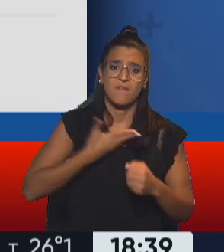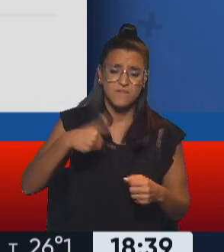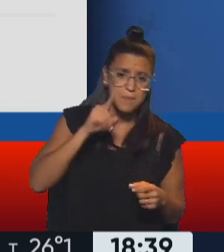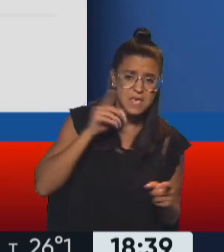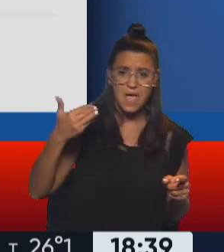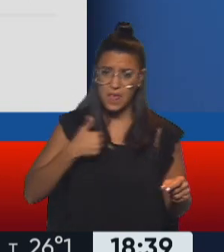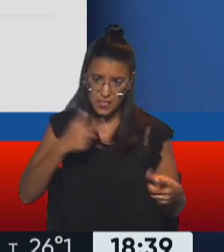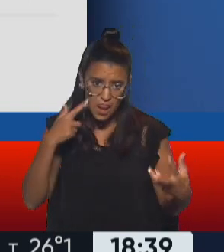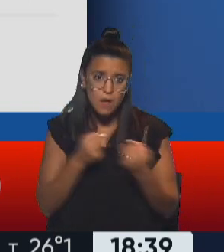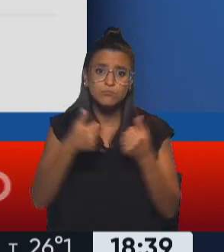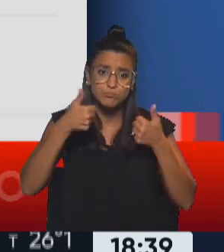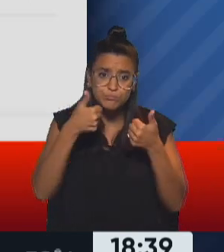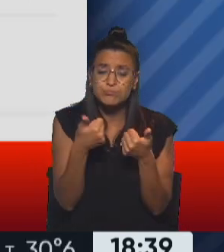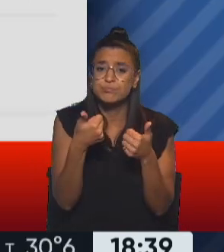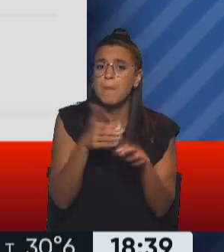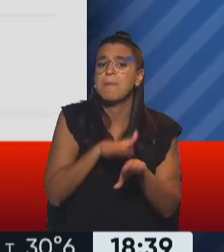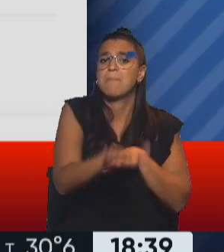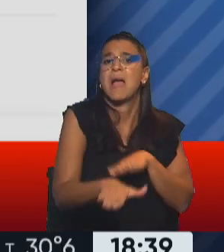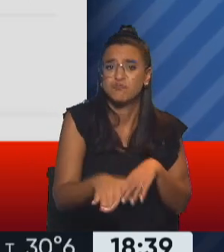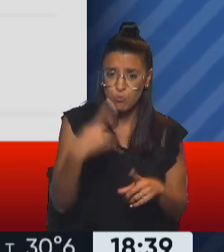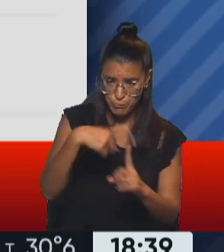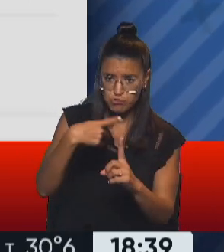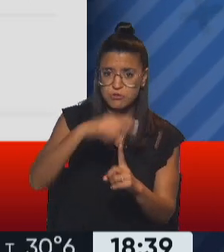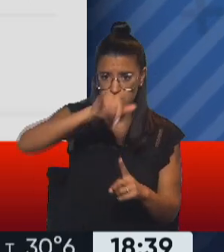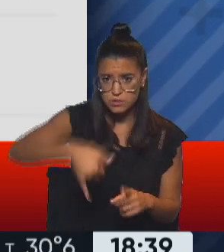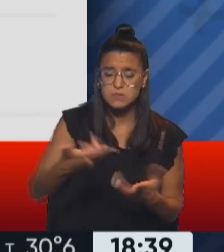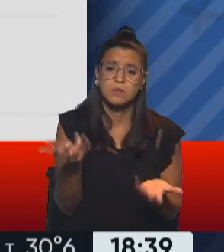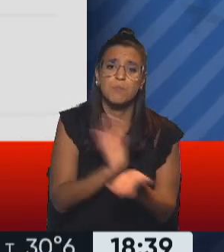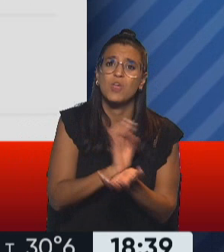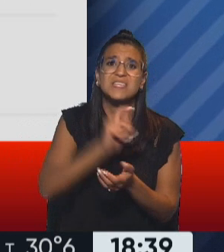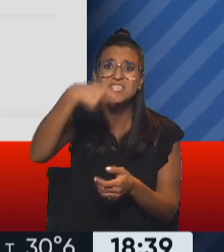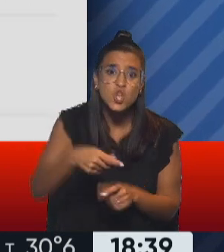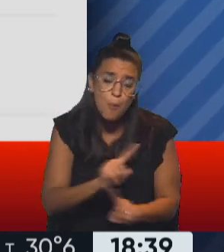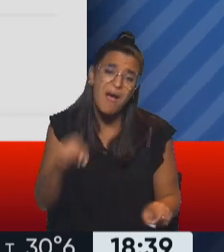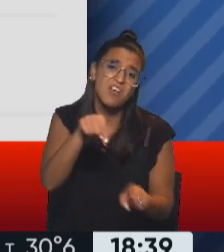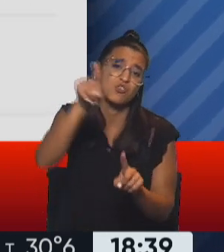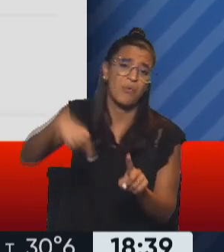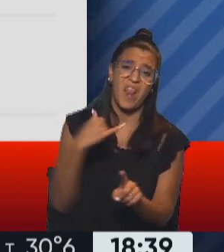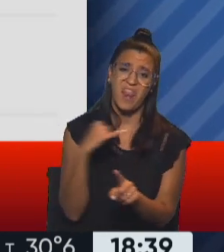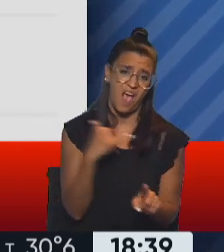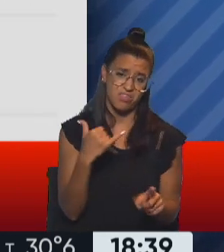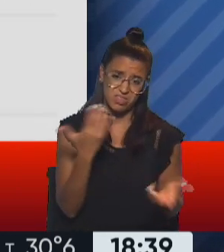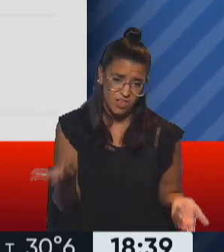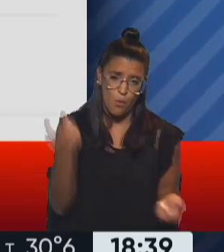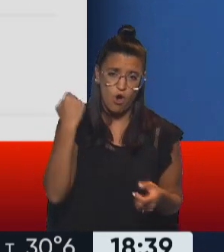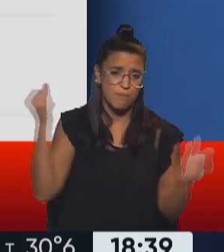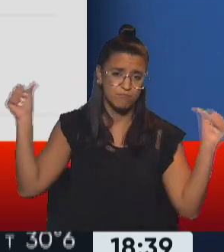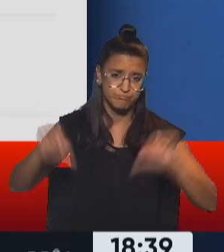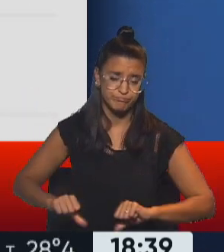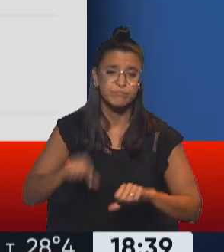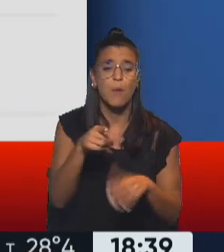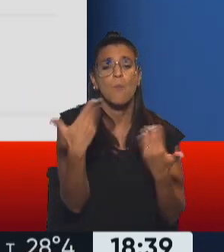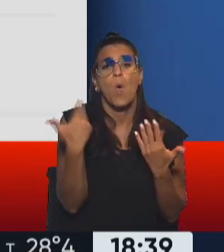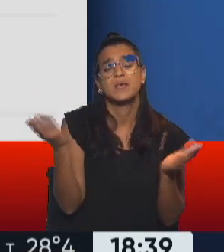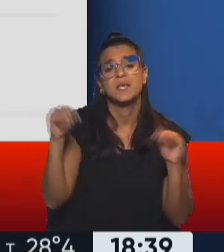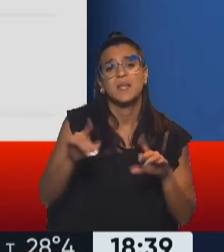con el FMI. Es un primer paso positivo, ya que el default hubiera sido negativo para nuestra economía. Ahí podemos